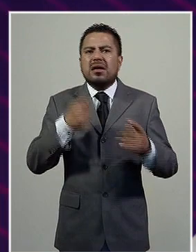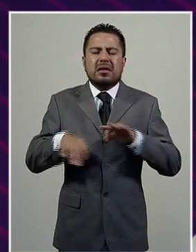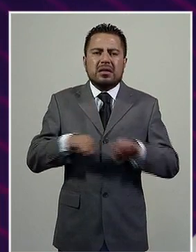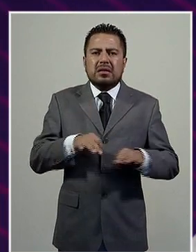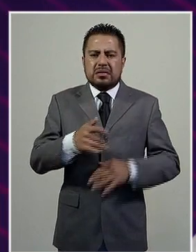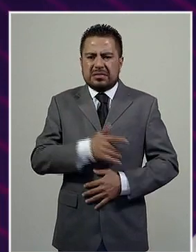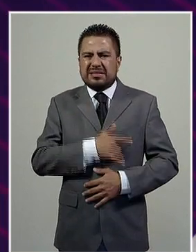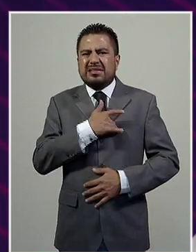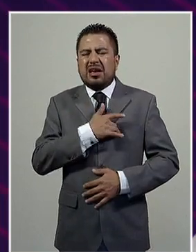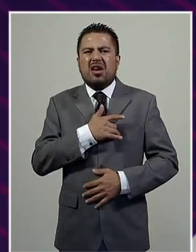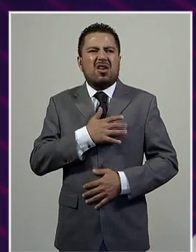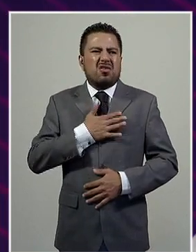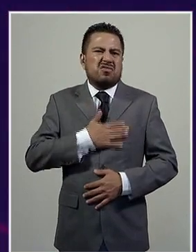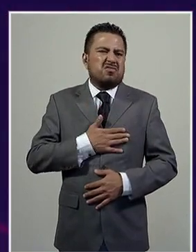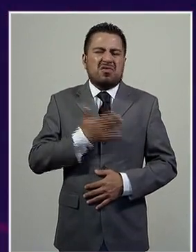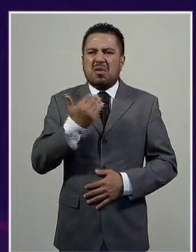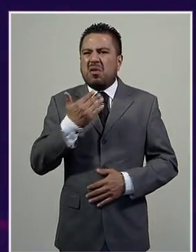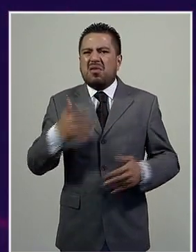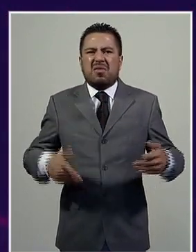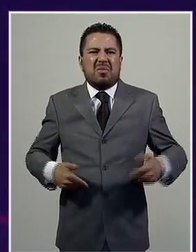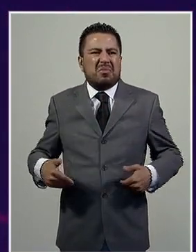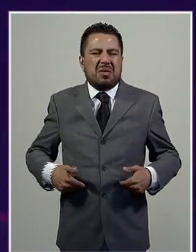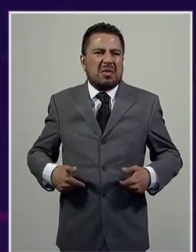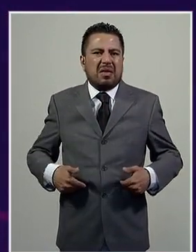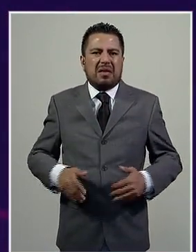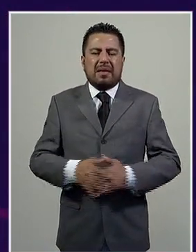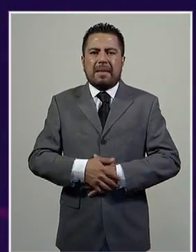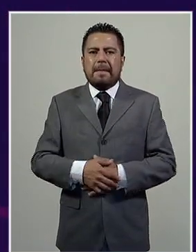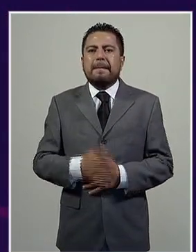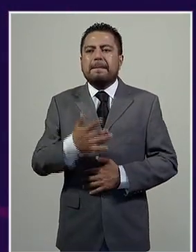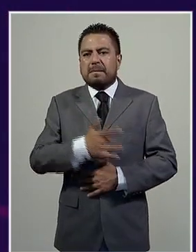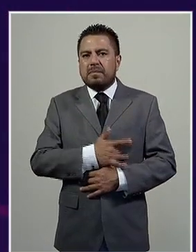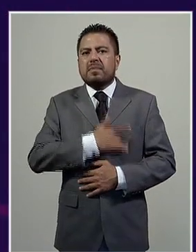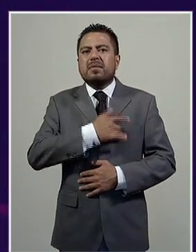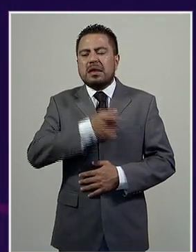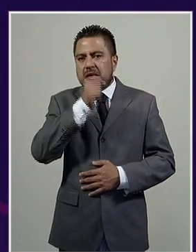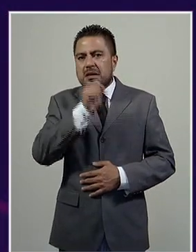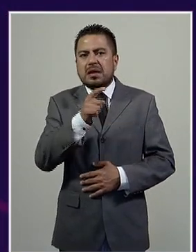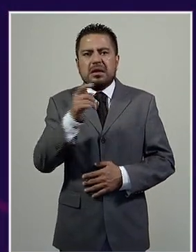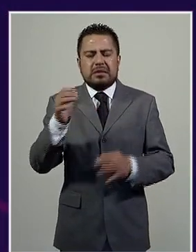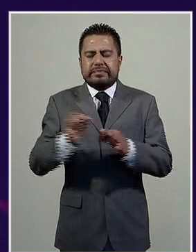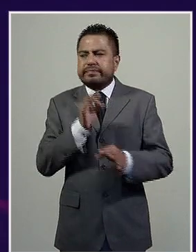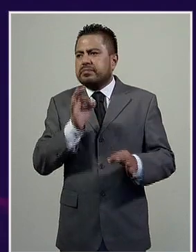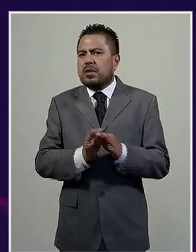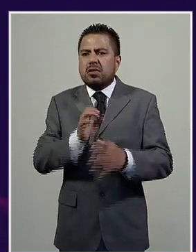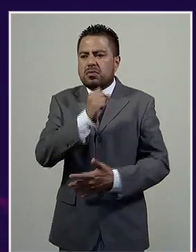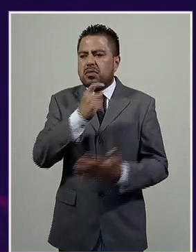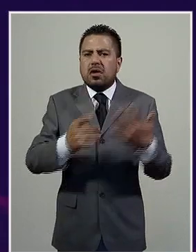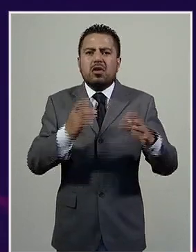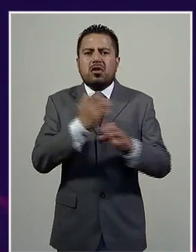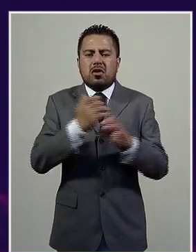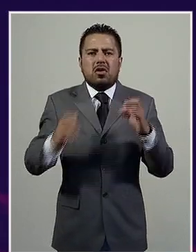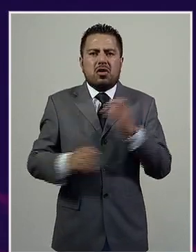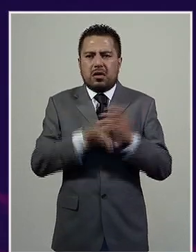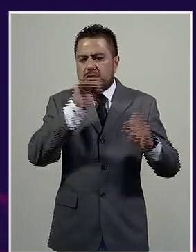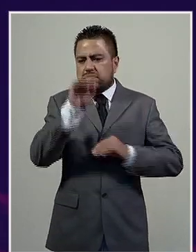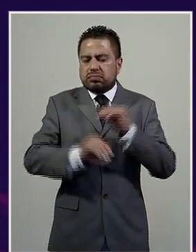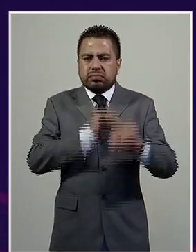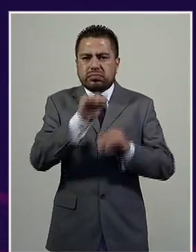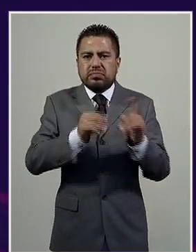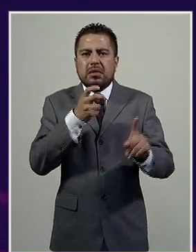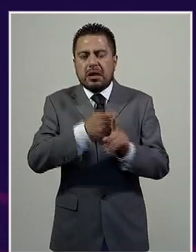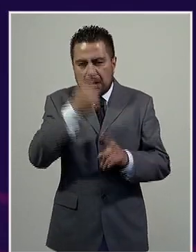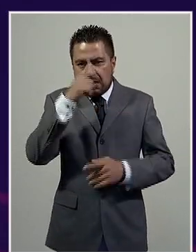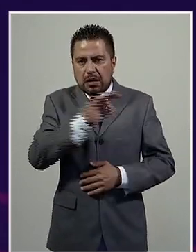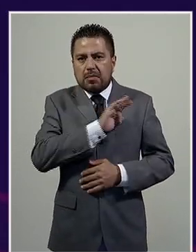se sienten incómodas, se sienten como que tienen que cumplir ciertos requisitos estéticos, ¿no?